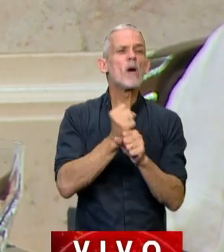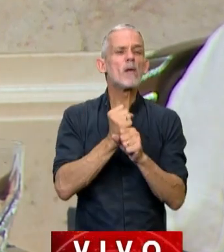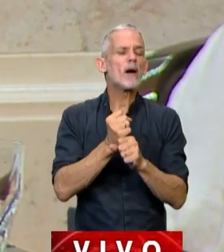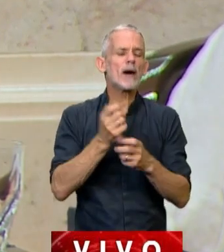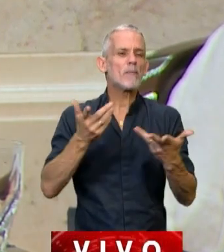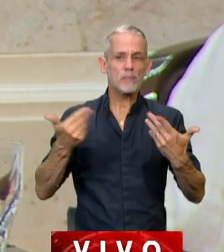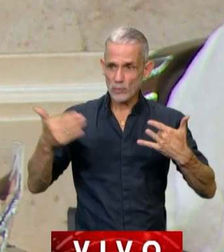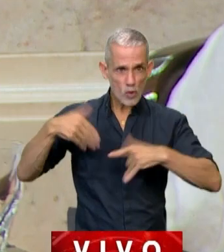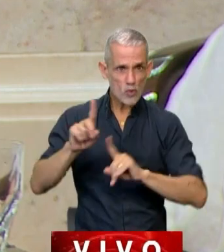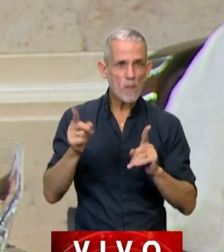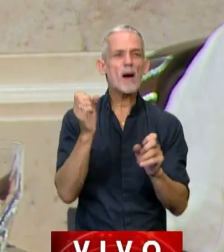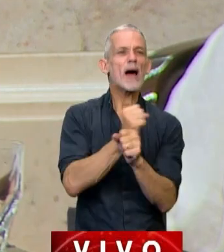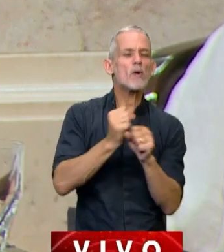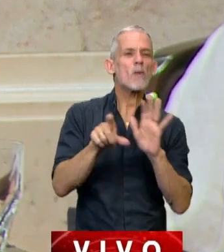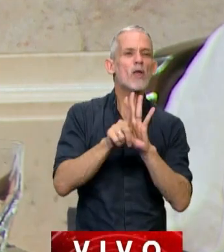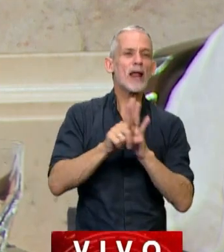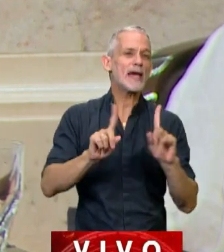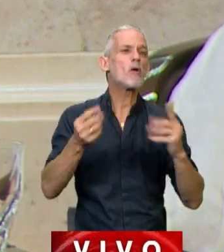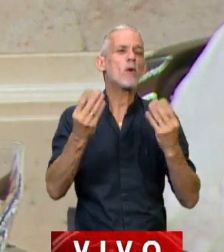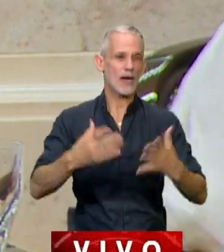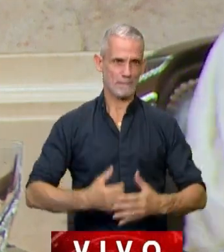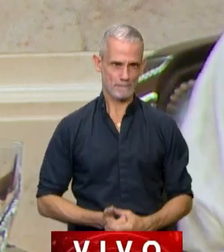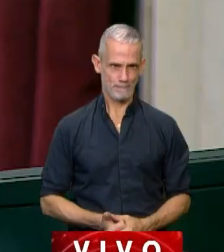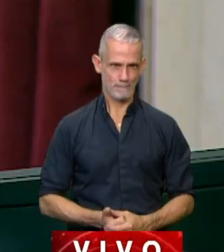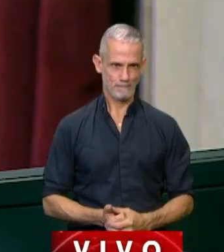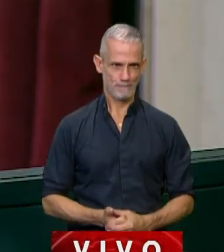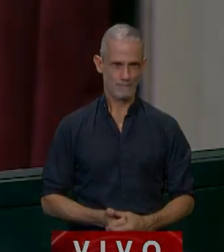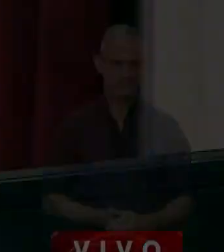Juntos por el Cambio porque esto no es ley. Gracias, presidente. Muchas gracias, diputado.